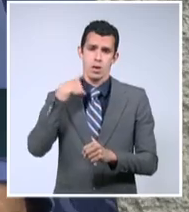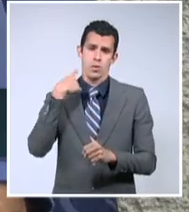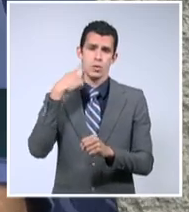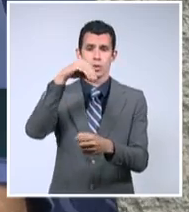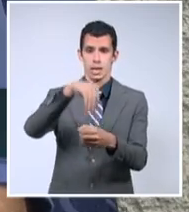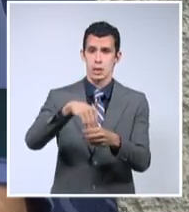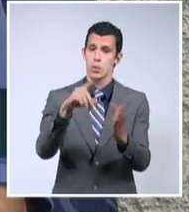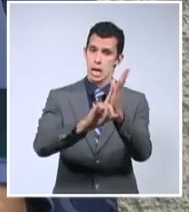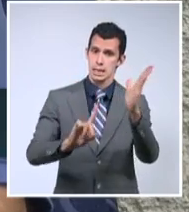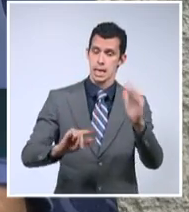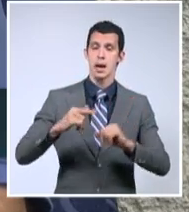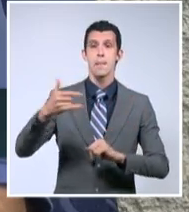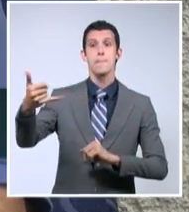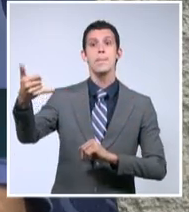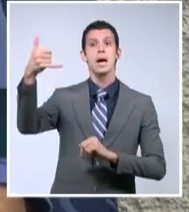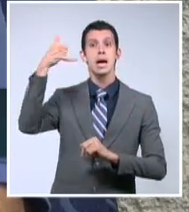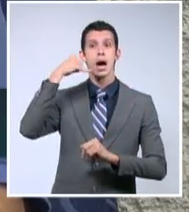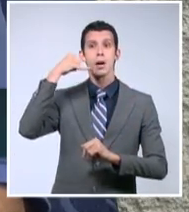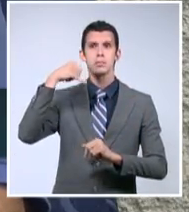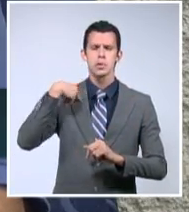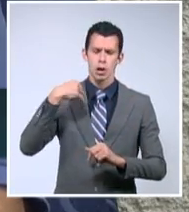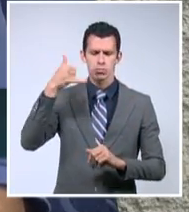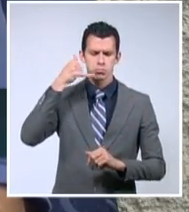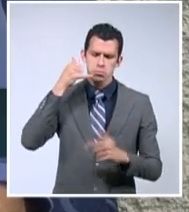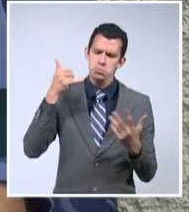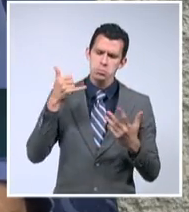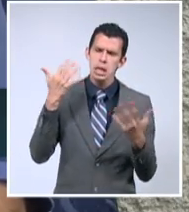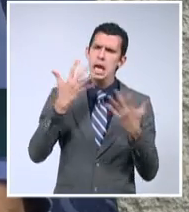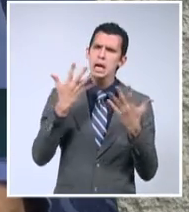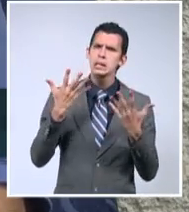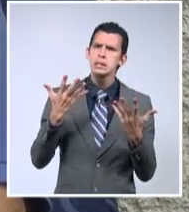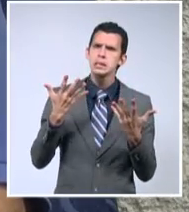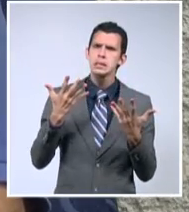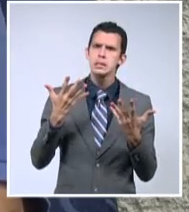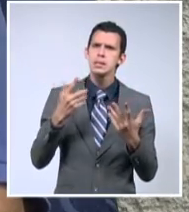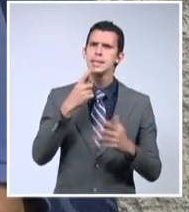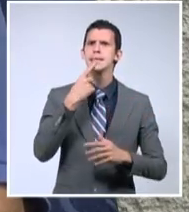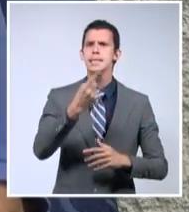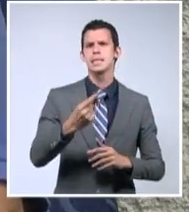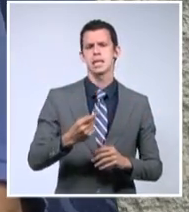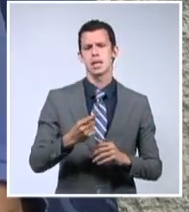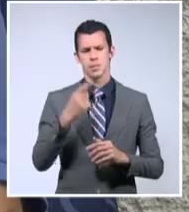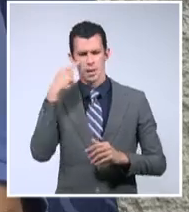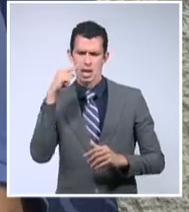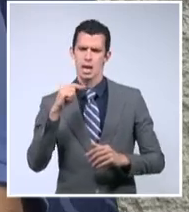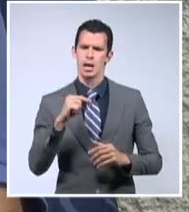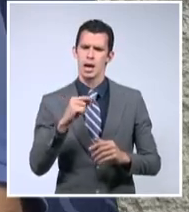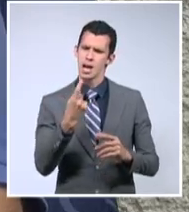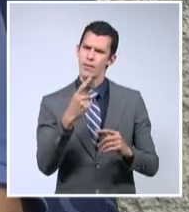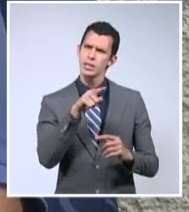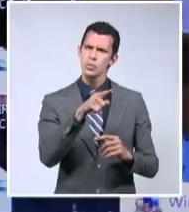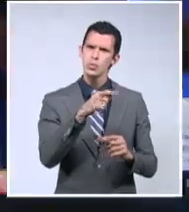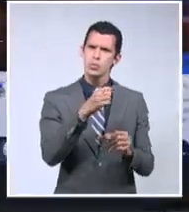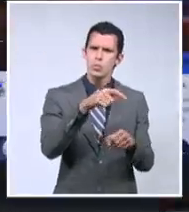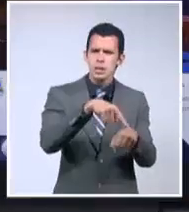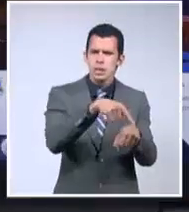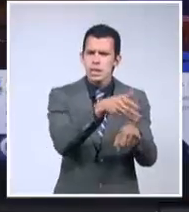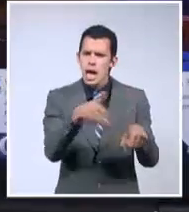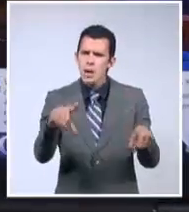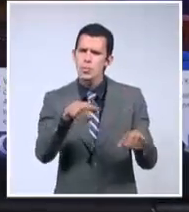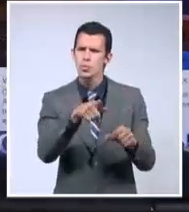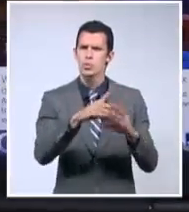que me propuso que le brindara información durante el tiempo que yo trabajé en el Despacho